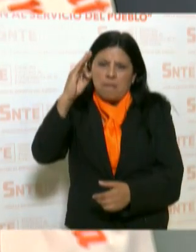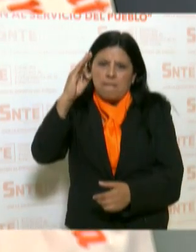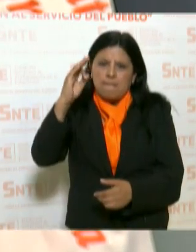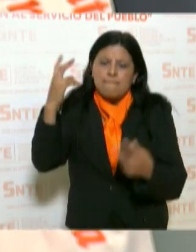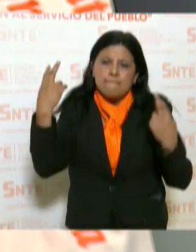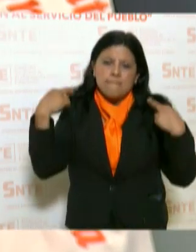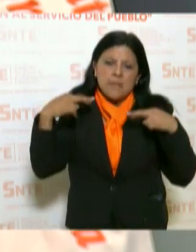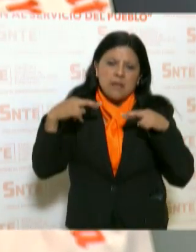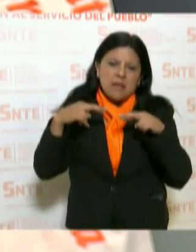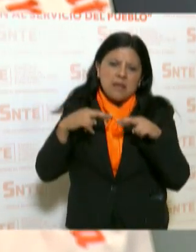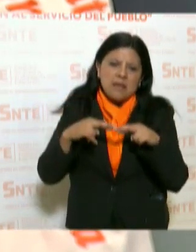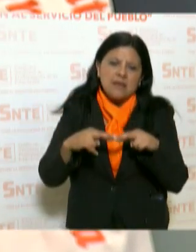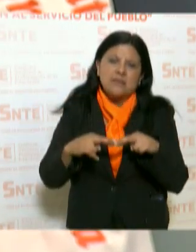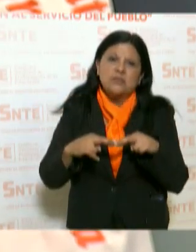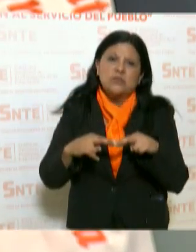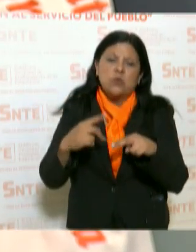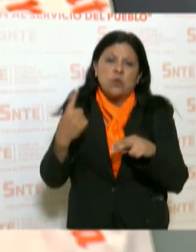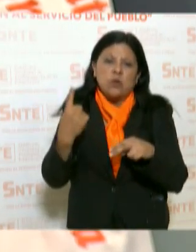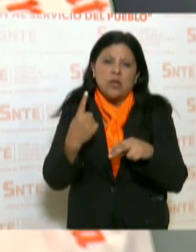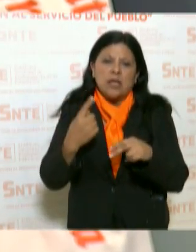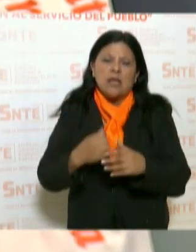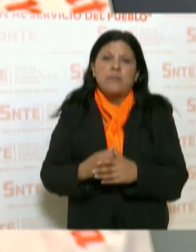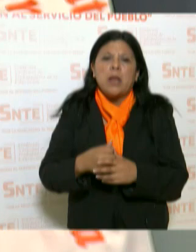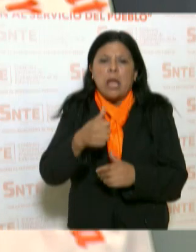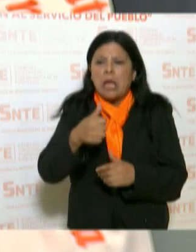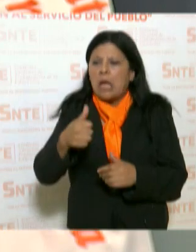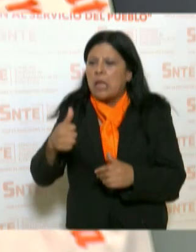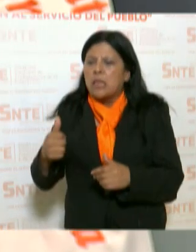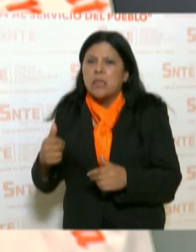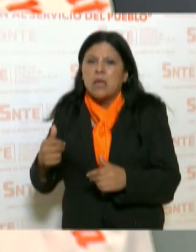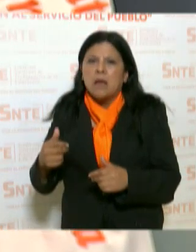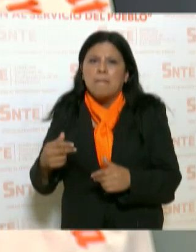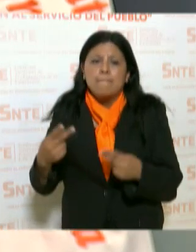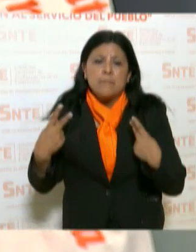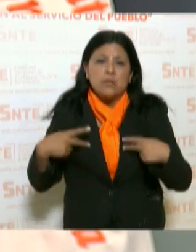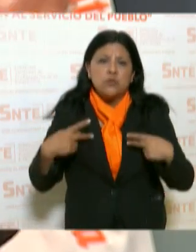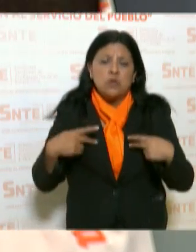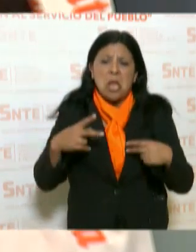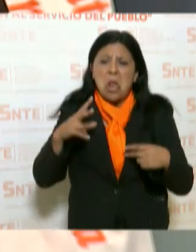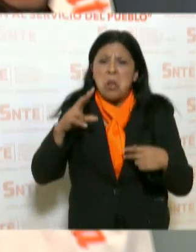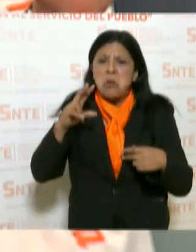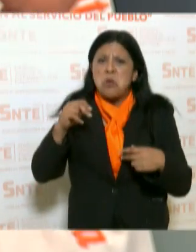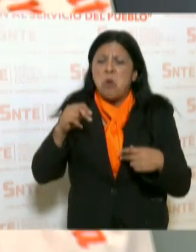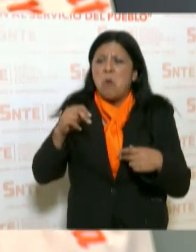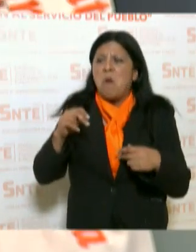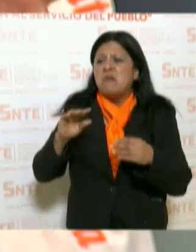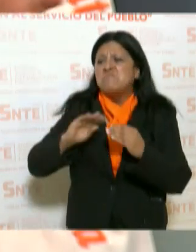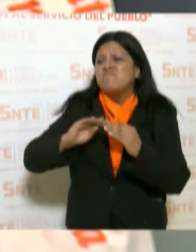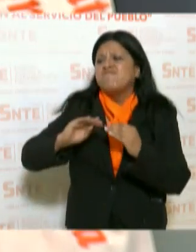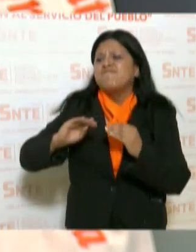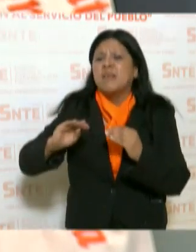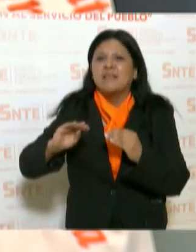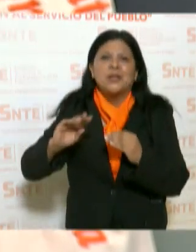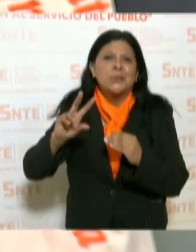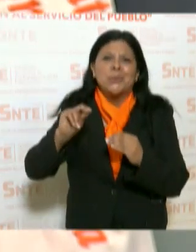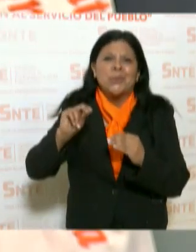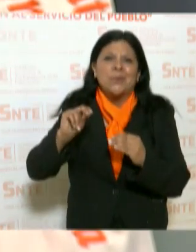nada humano no sea ajeno. Eso tiene que ser la